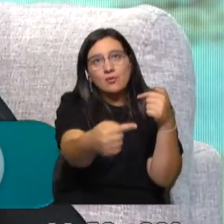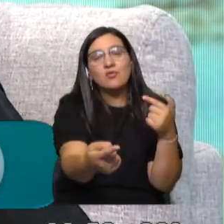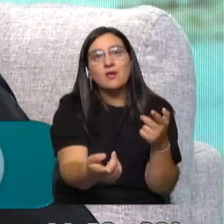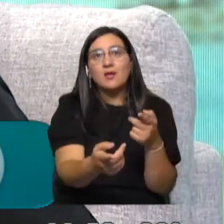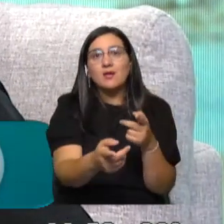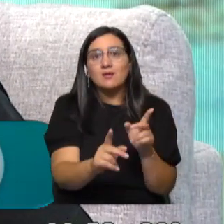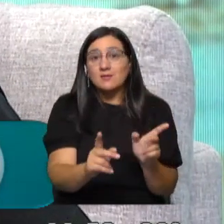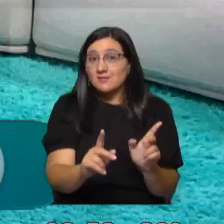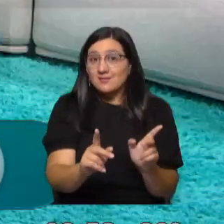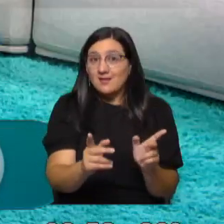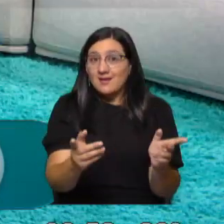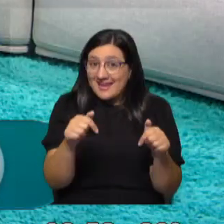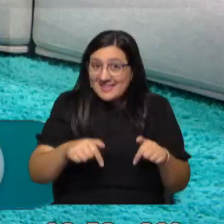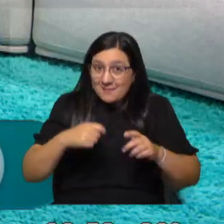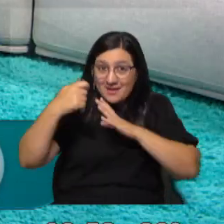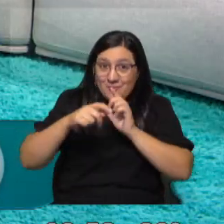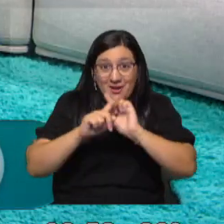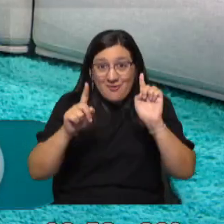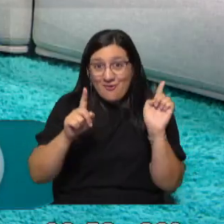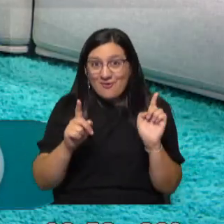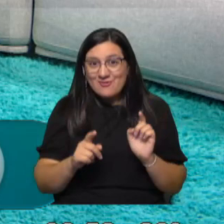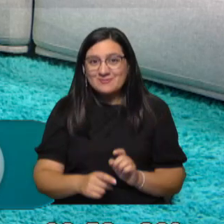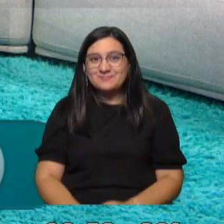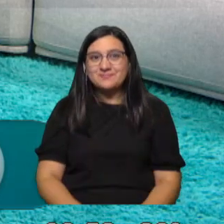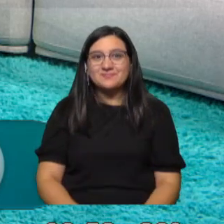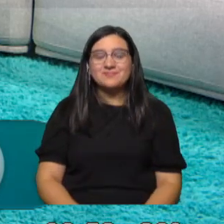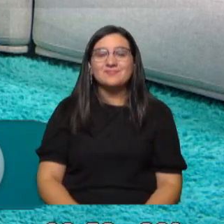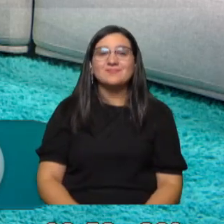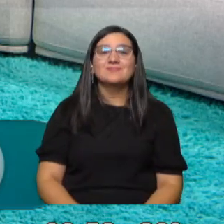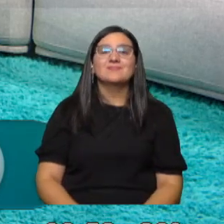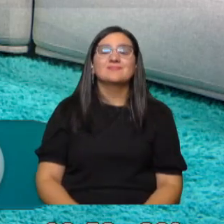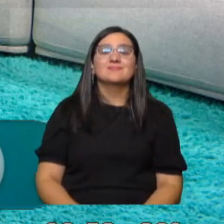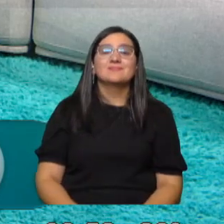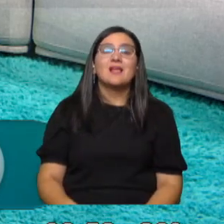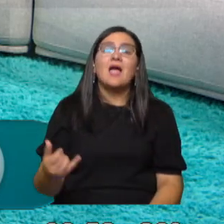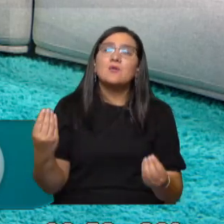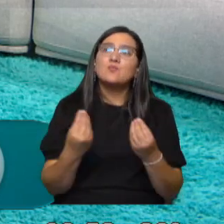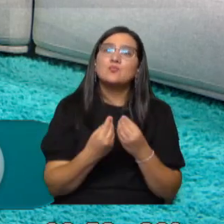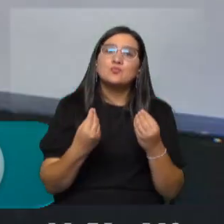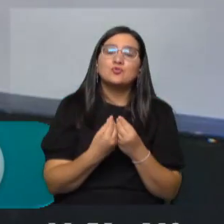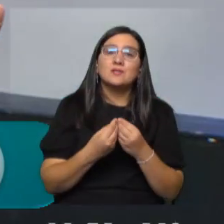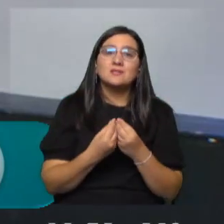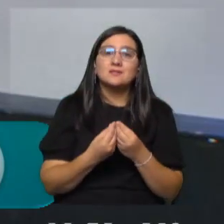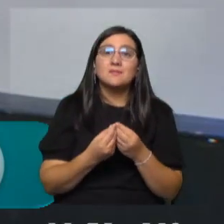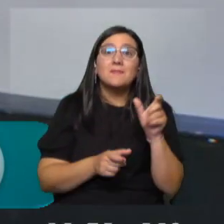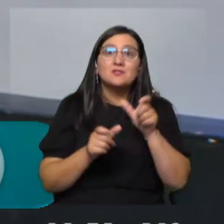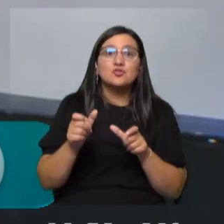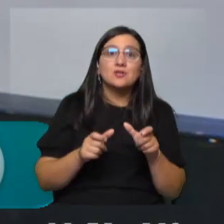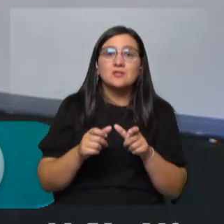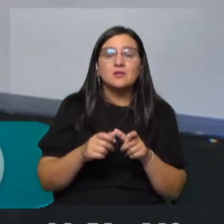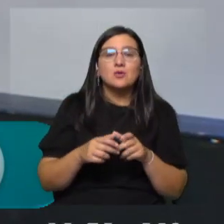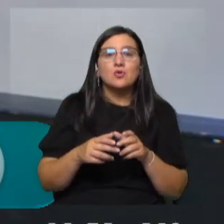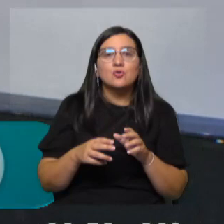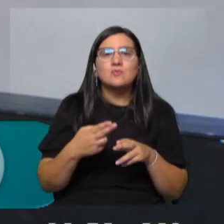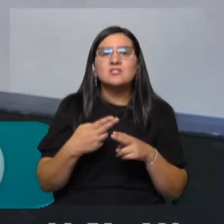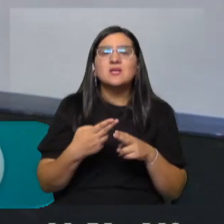nada. Lo poco que hay en las redes de imágenes te dan unas ganas de verla que no se puede más. Sí, sí. Es... Y hay muchas de reacciones de la gente, no sé cómo se llama eso, viste que